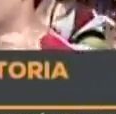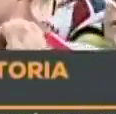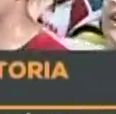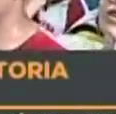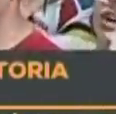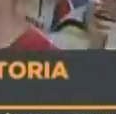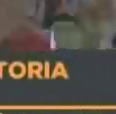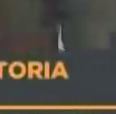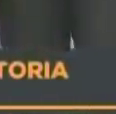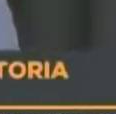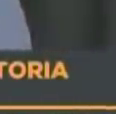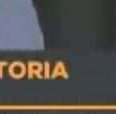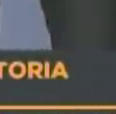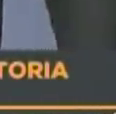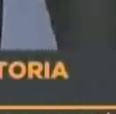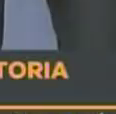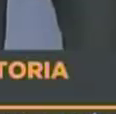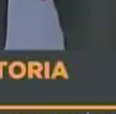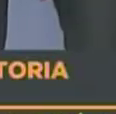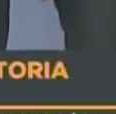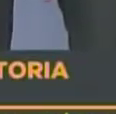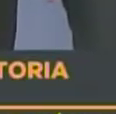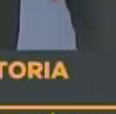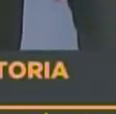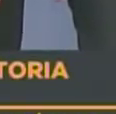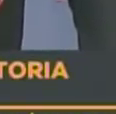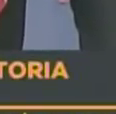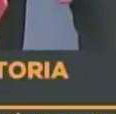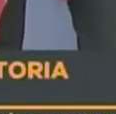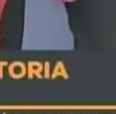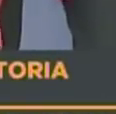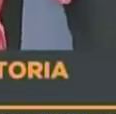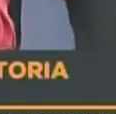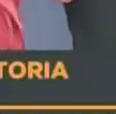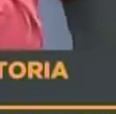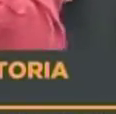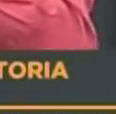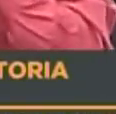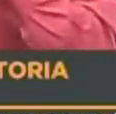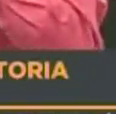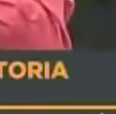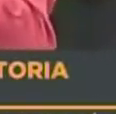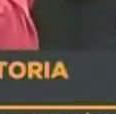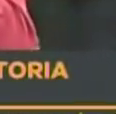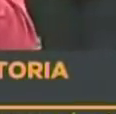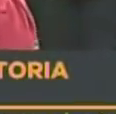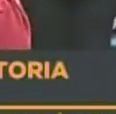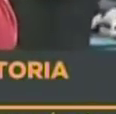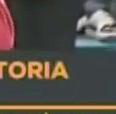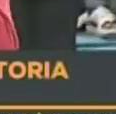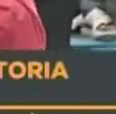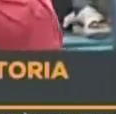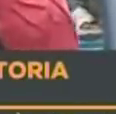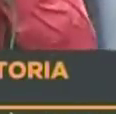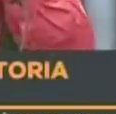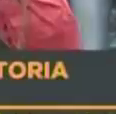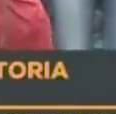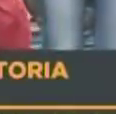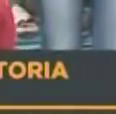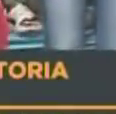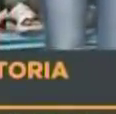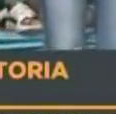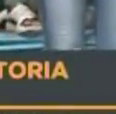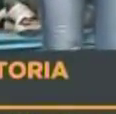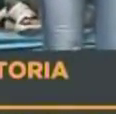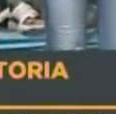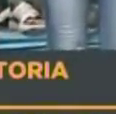permitir que al pueblo le arrebaten la gran misión Vivienda Venezuela, que ya ha entregado más